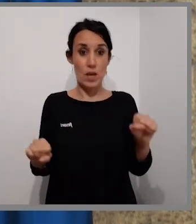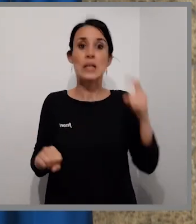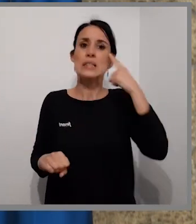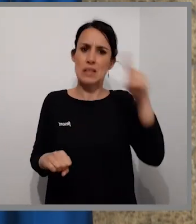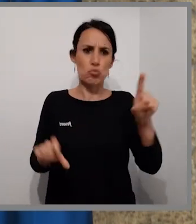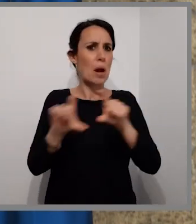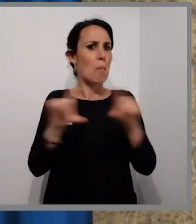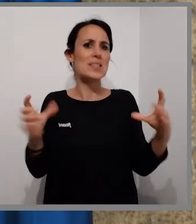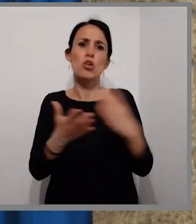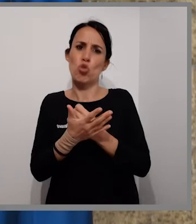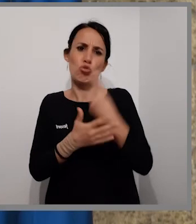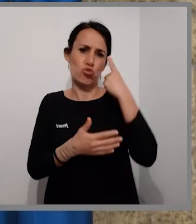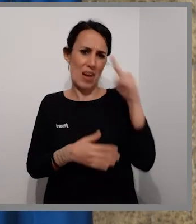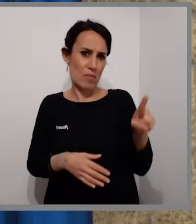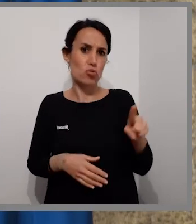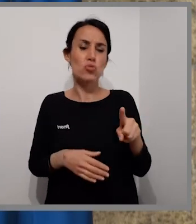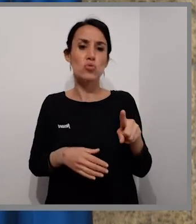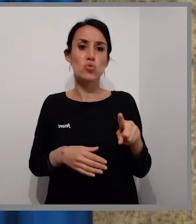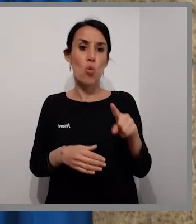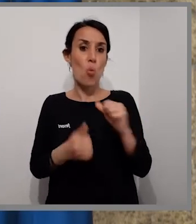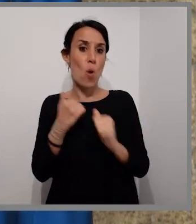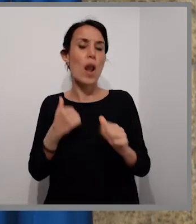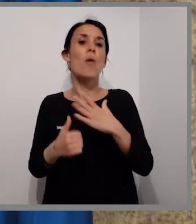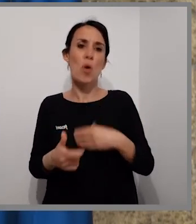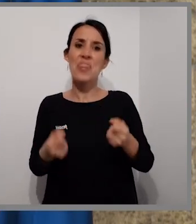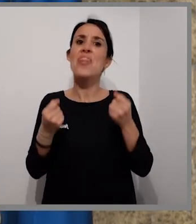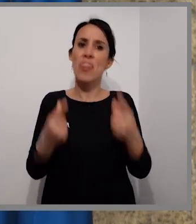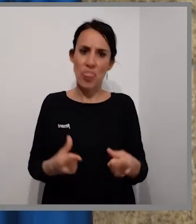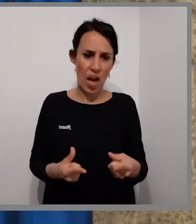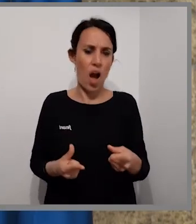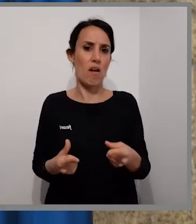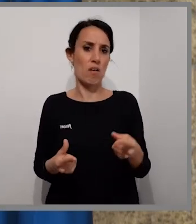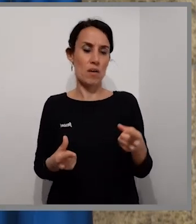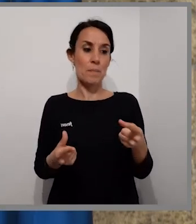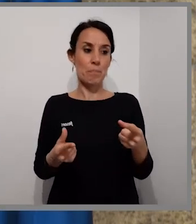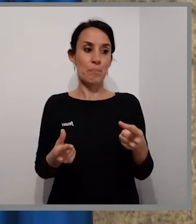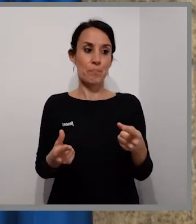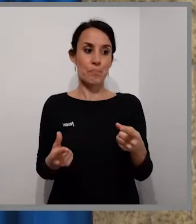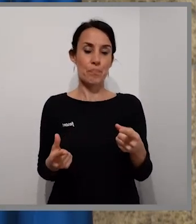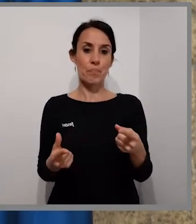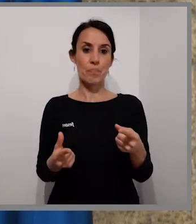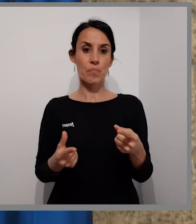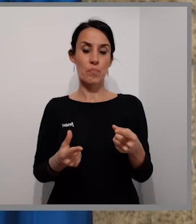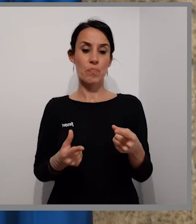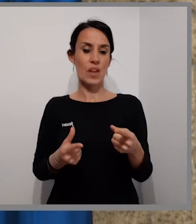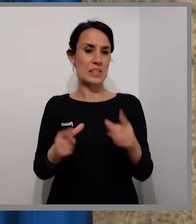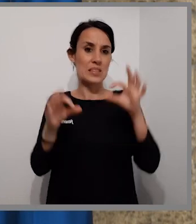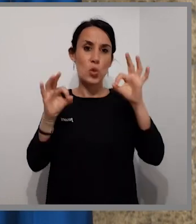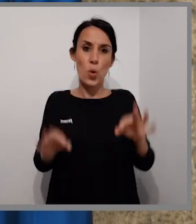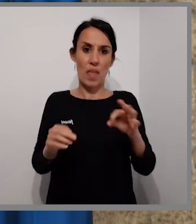muchas empresas, que todos tenemos en la cabeza en estos momentos, que pueden garantizar absolutamente